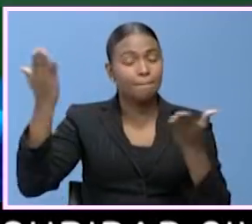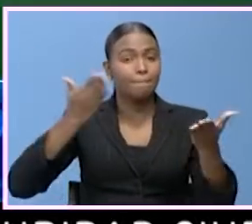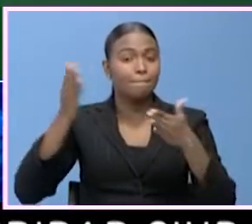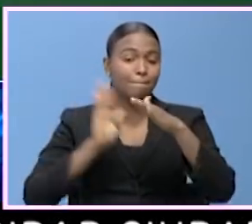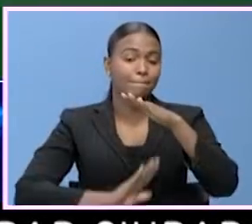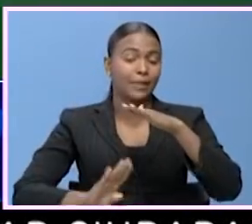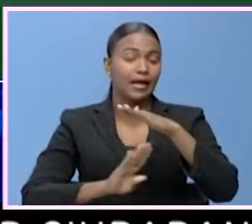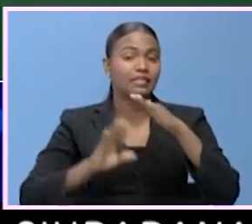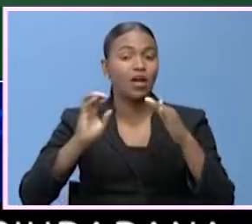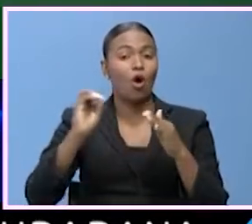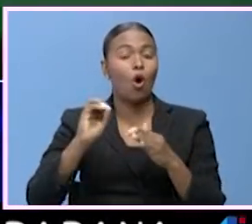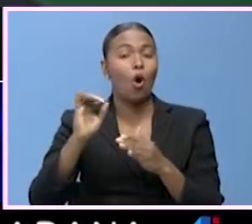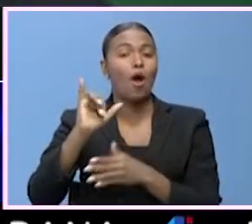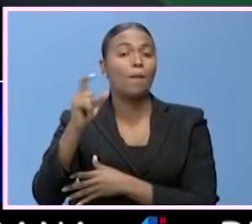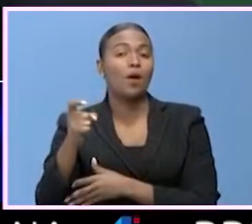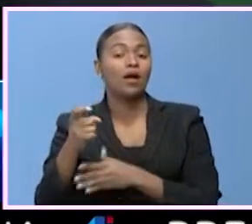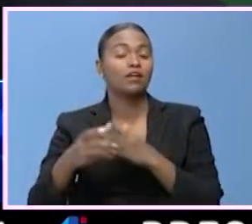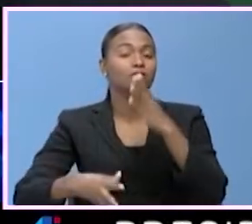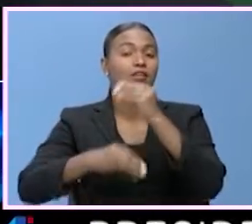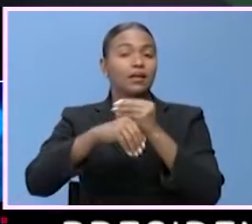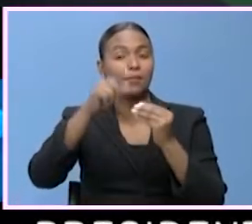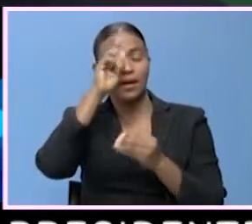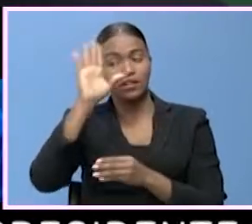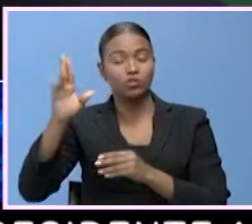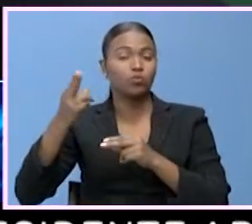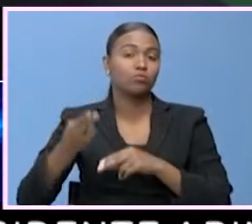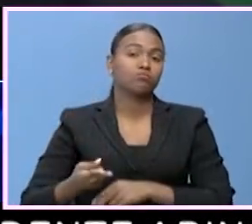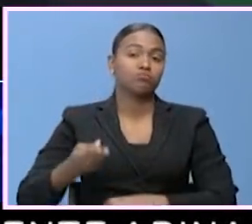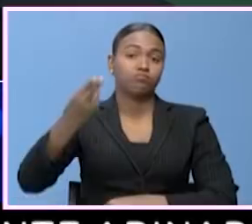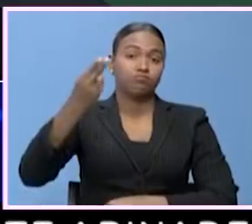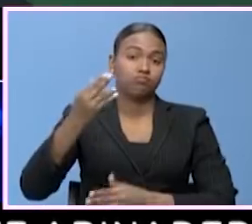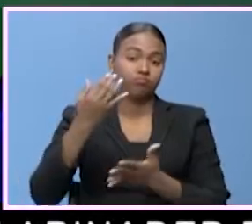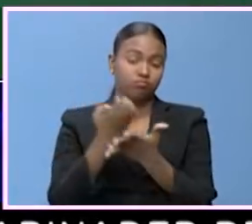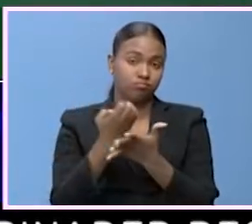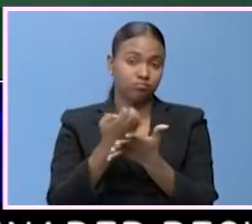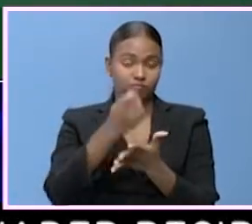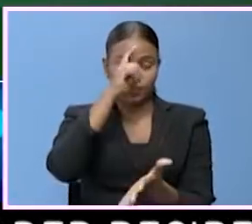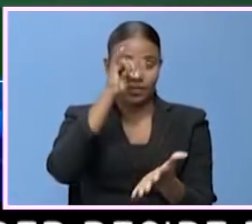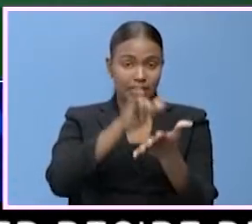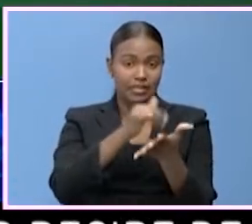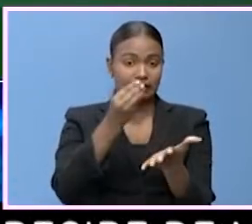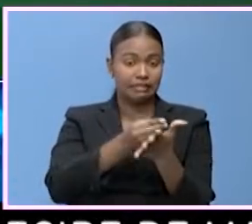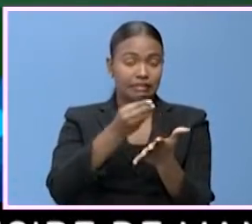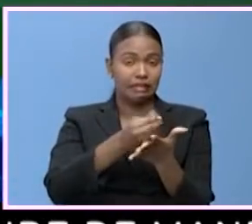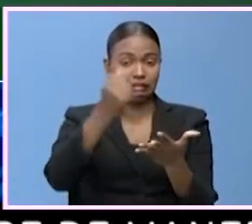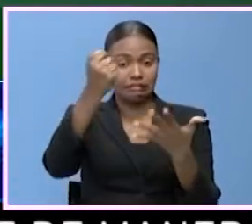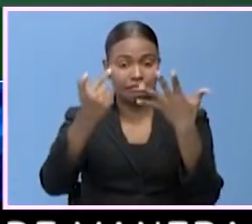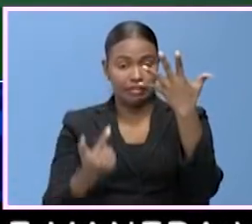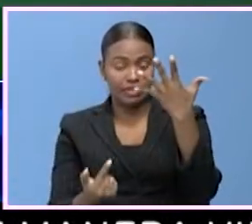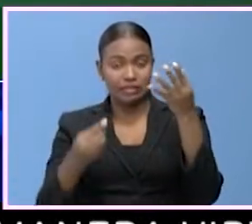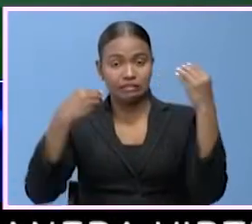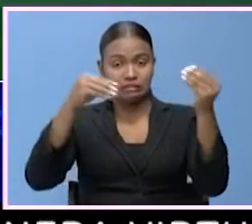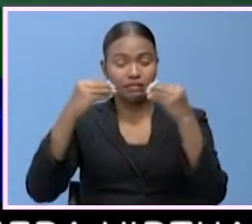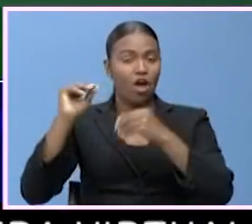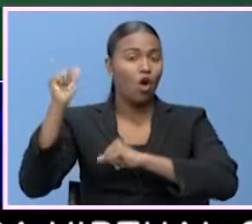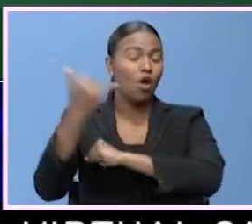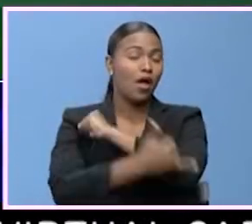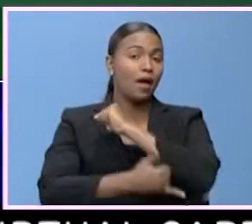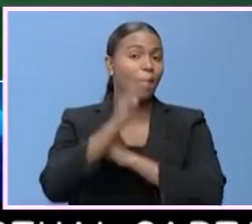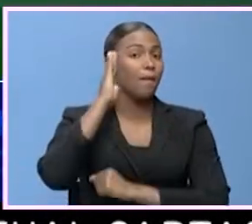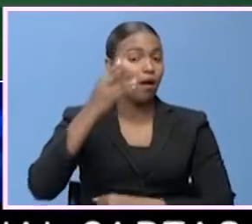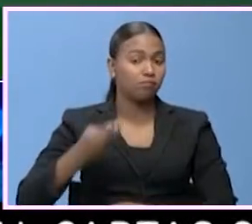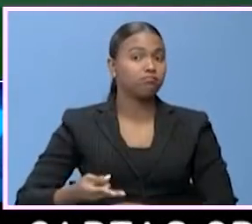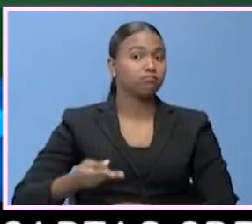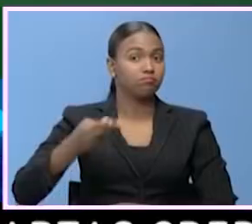o commodities para su crecimiento nacional. En esa medida, los precios en los mercados internacionales van a